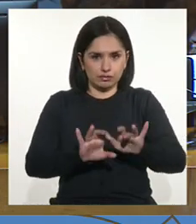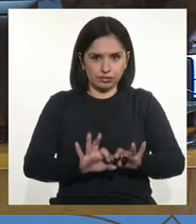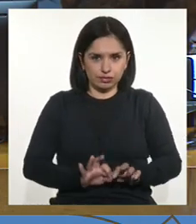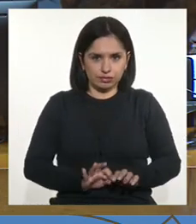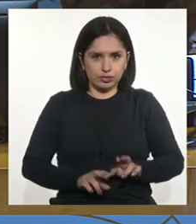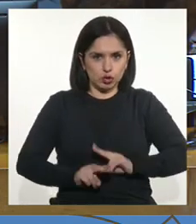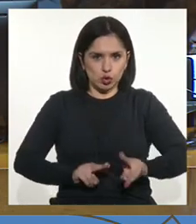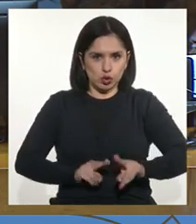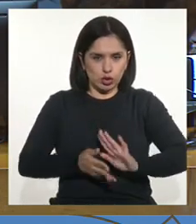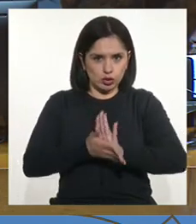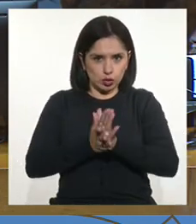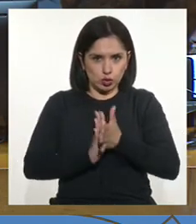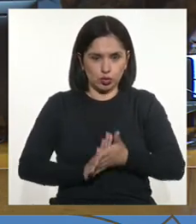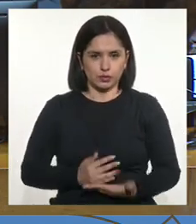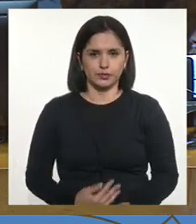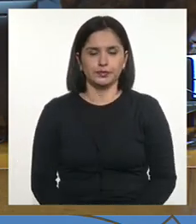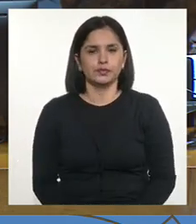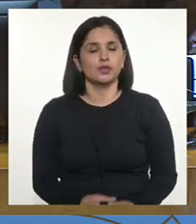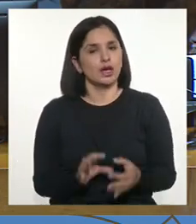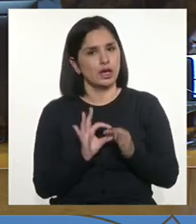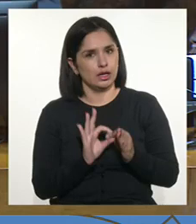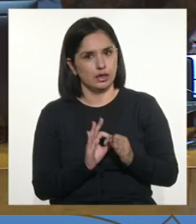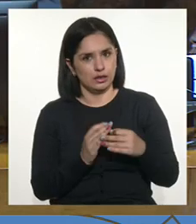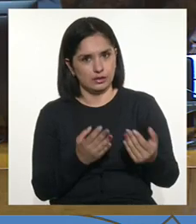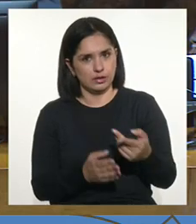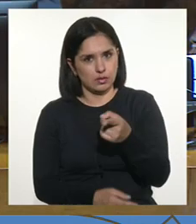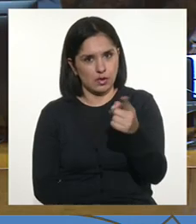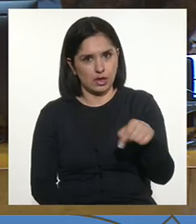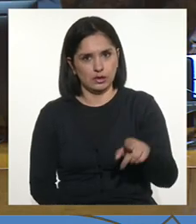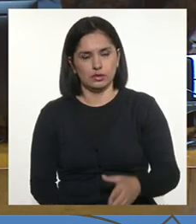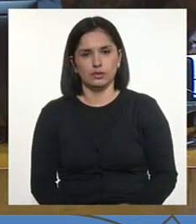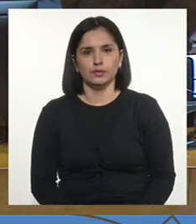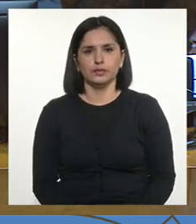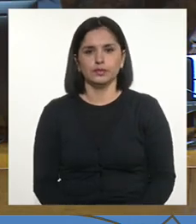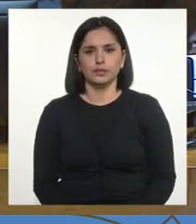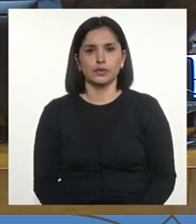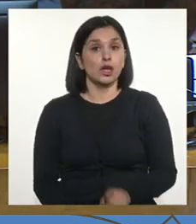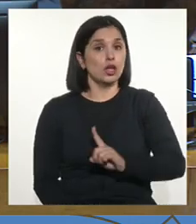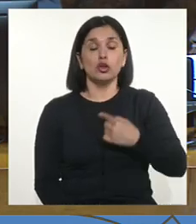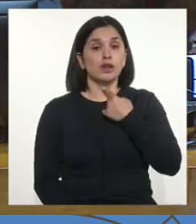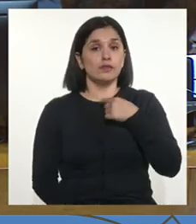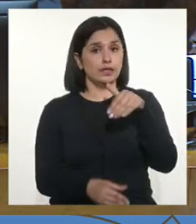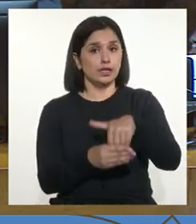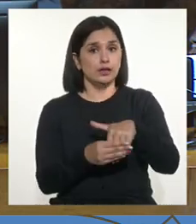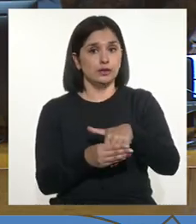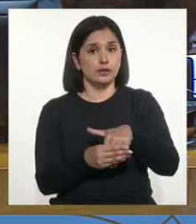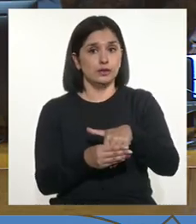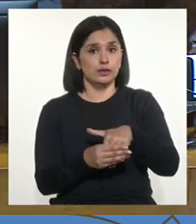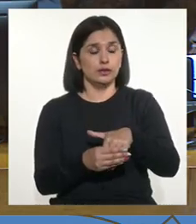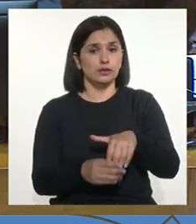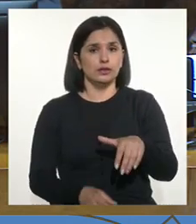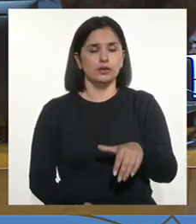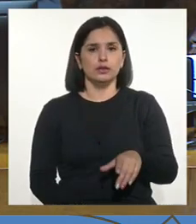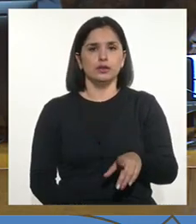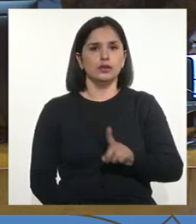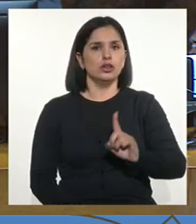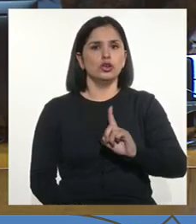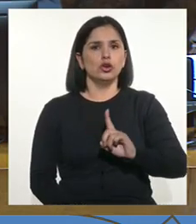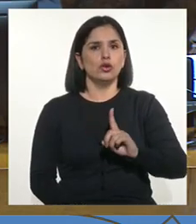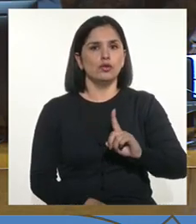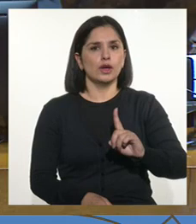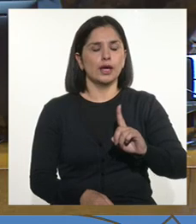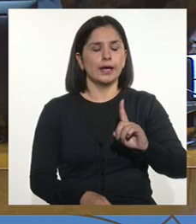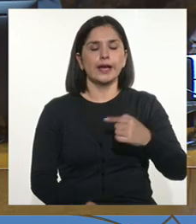superando la contingencia si quiere decimos no eso no afectará él el proyecto en